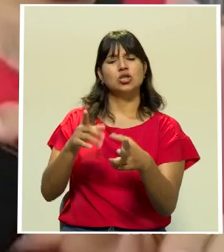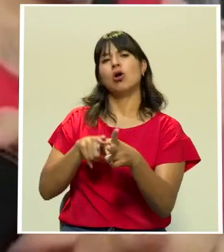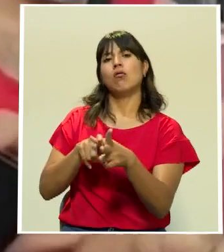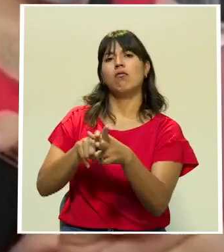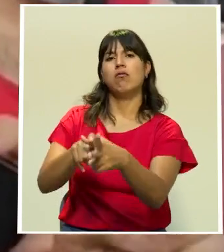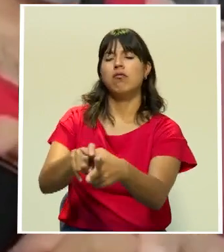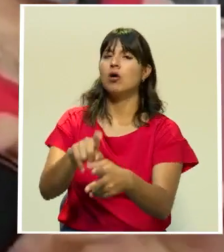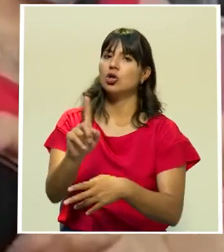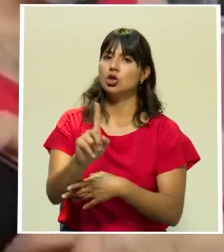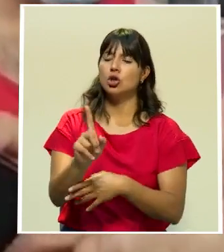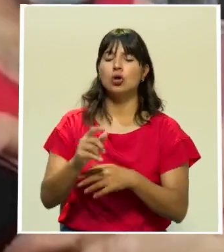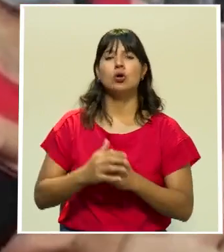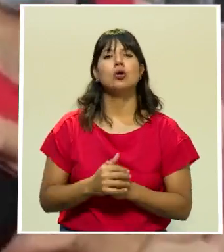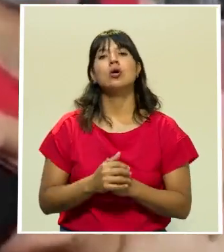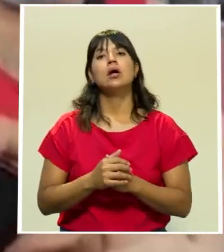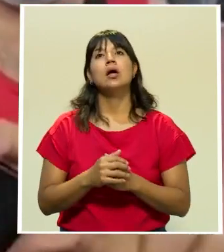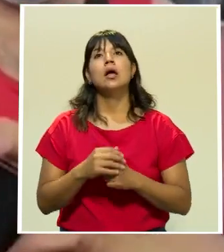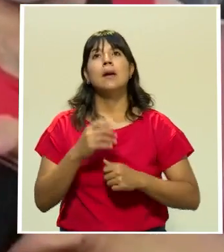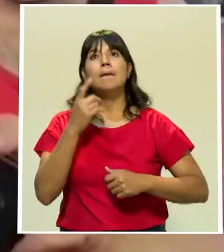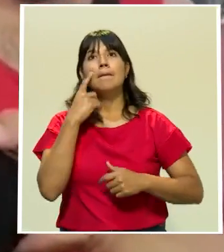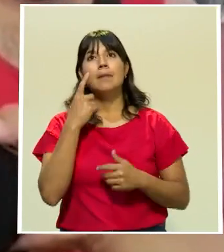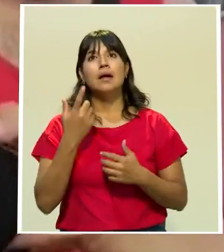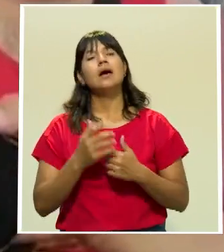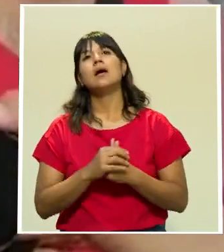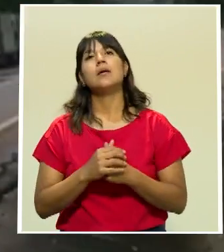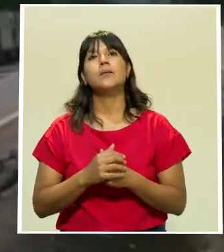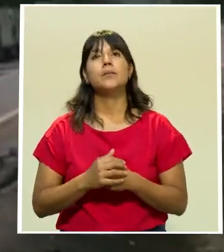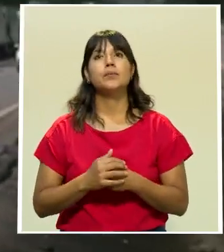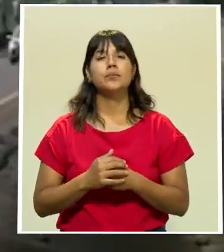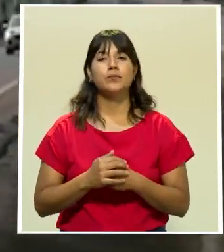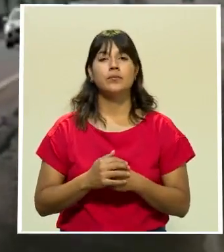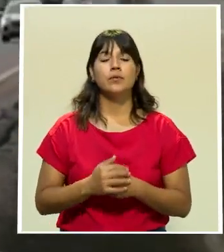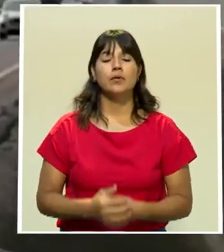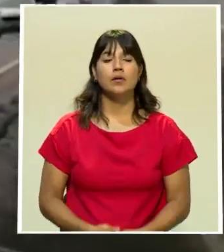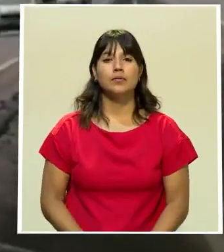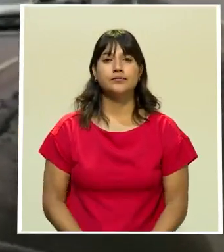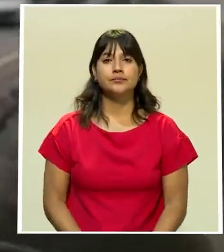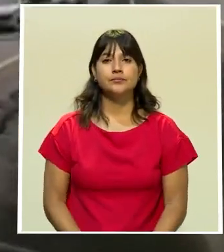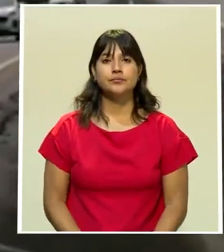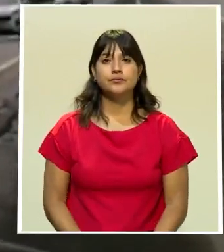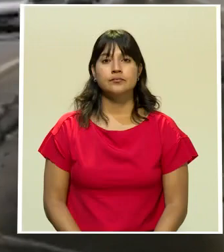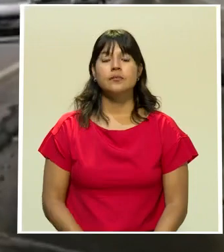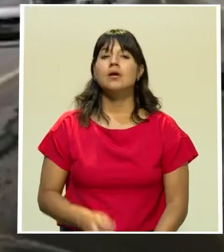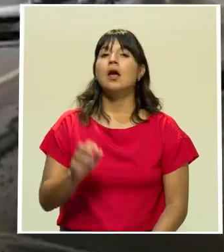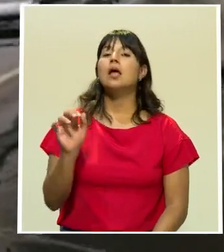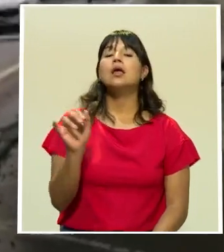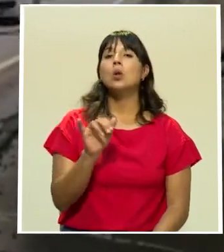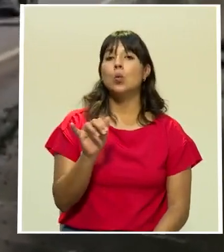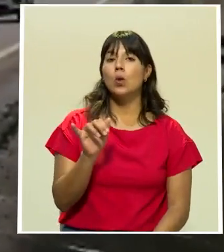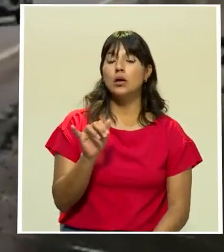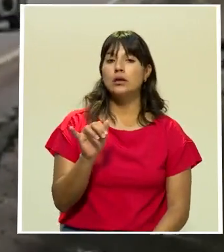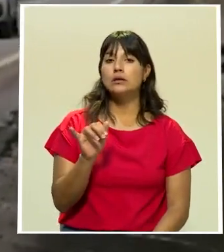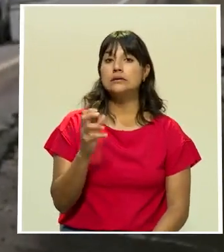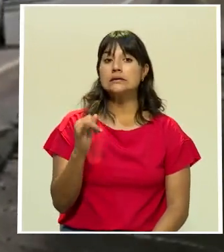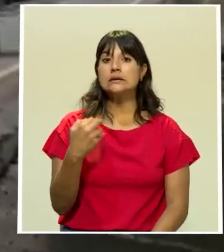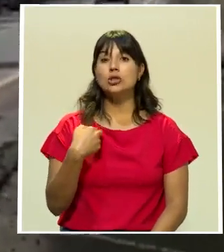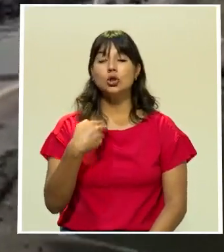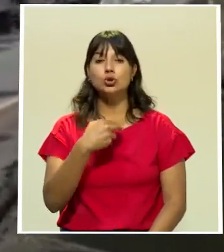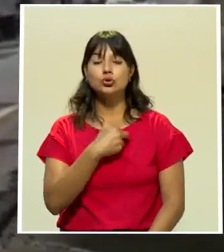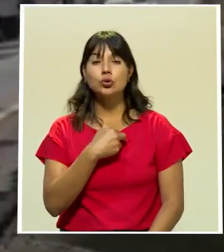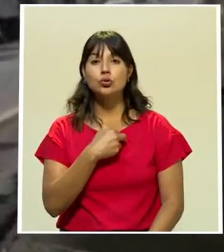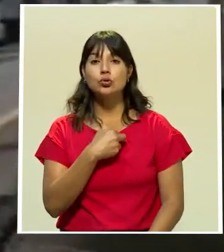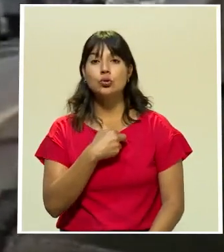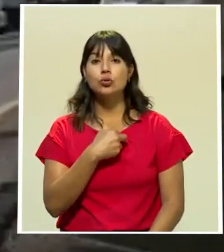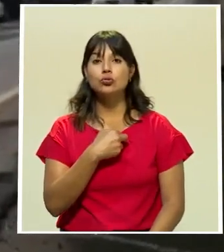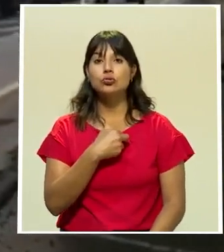más, el rodaje de uno más que todo es la cartaporte, que es la que habla destino final de la carga. Igual viceversa, si nos vamos a reciprocidad,